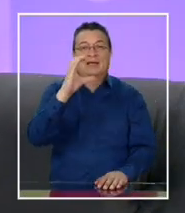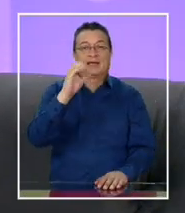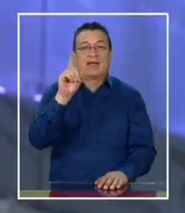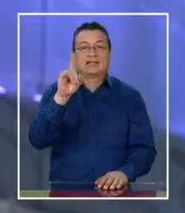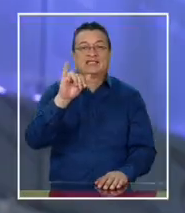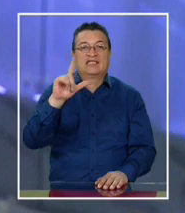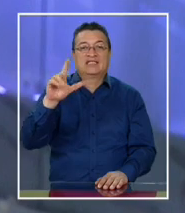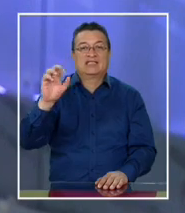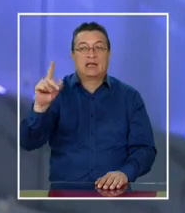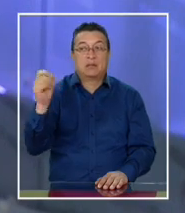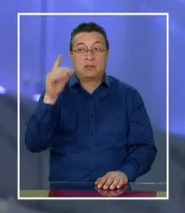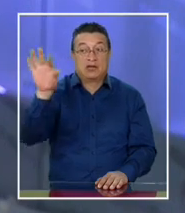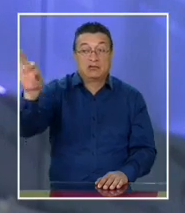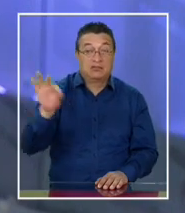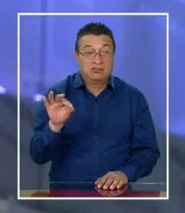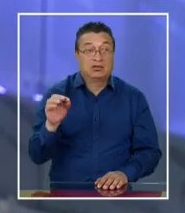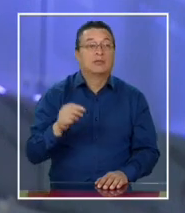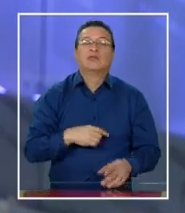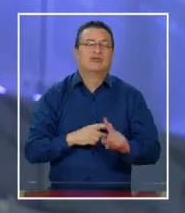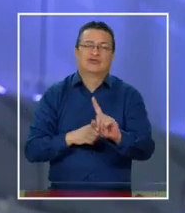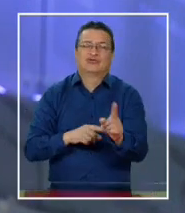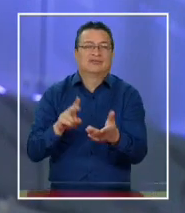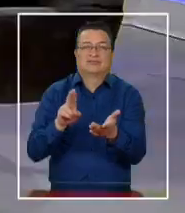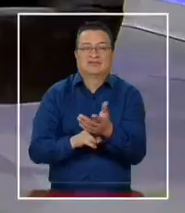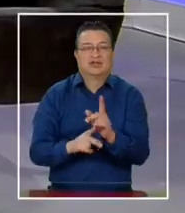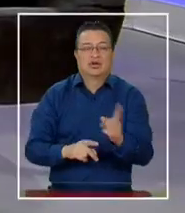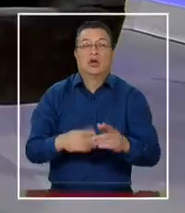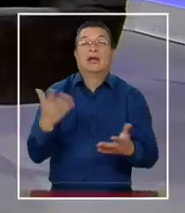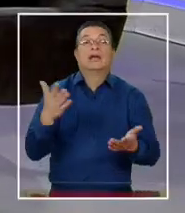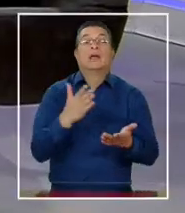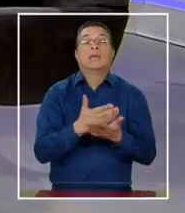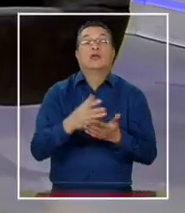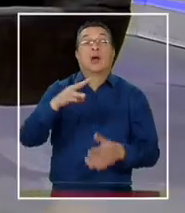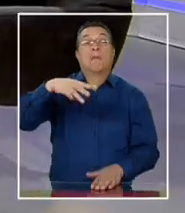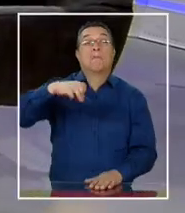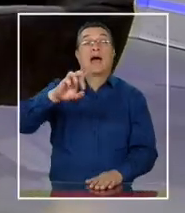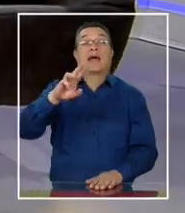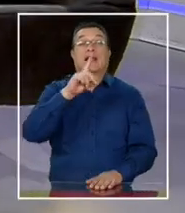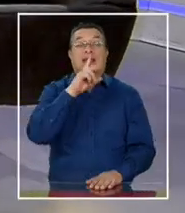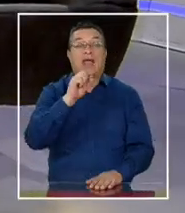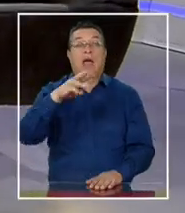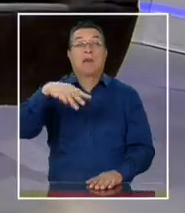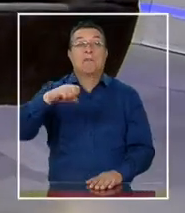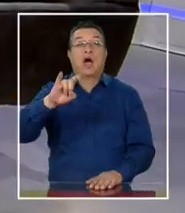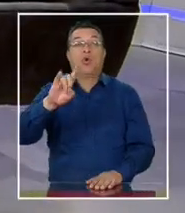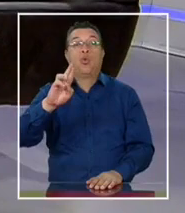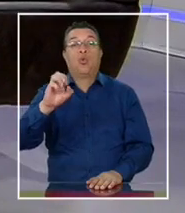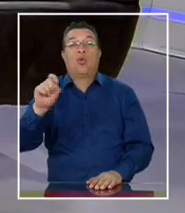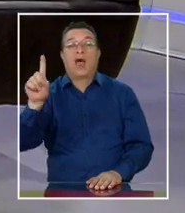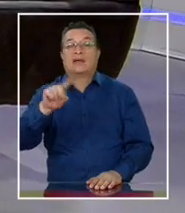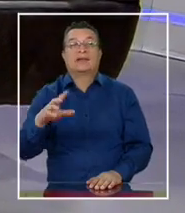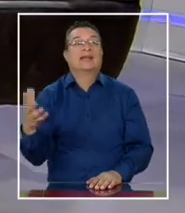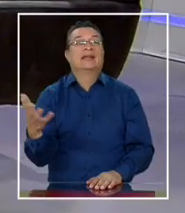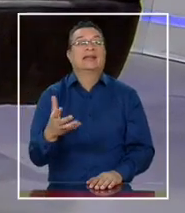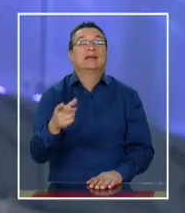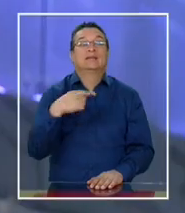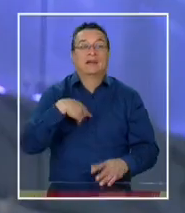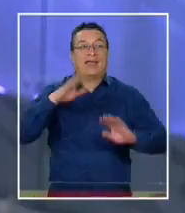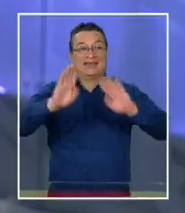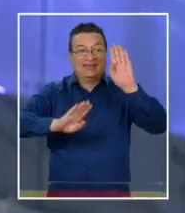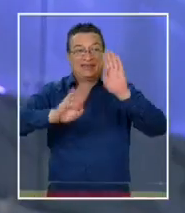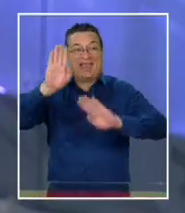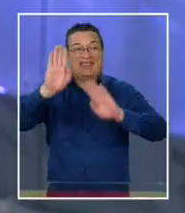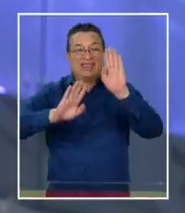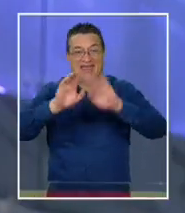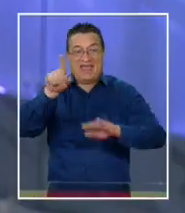entonces Quiero preguntarle Qué pasó con Marta mauraz que era O al menos apareció como que era la candidata que incluso